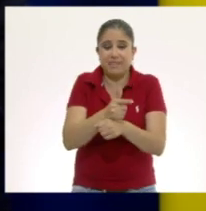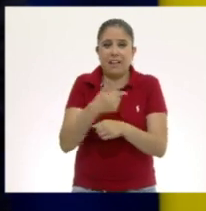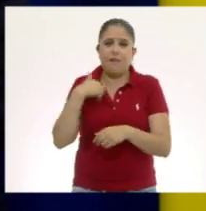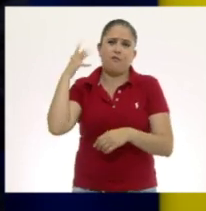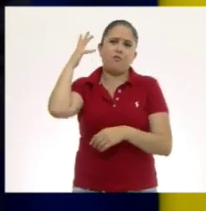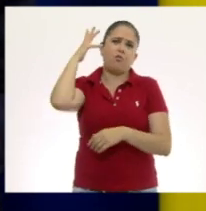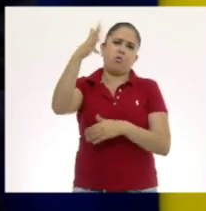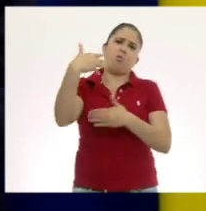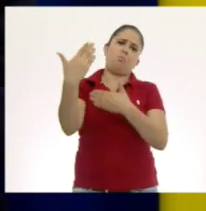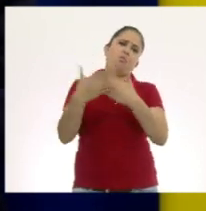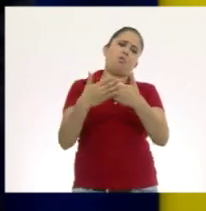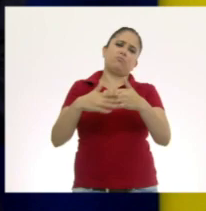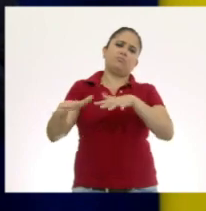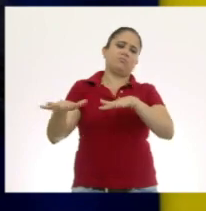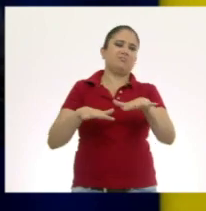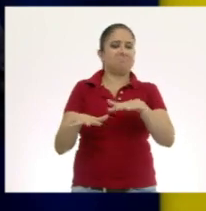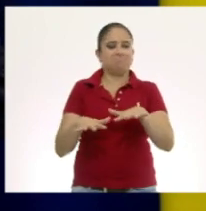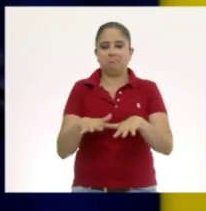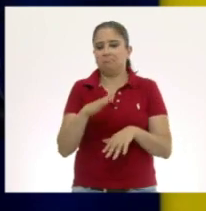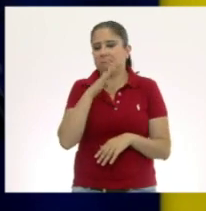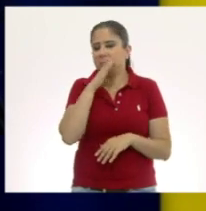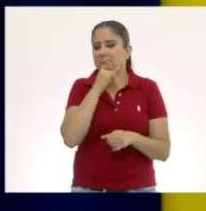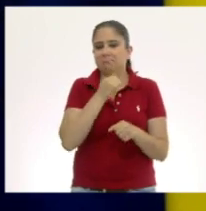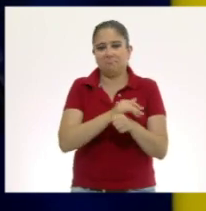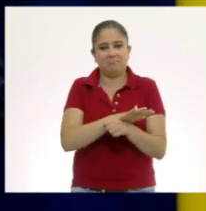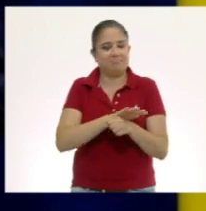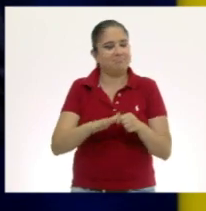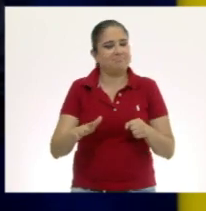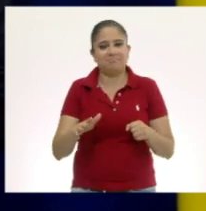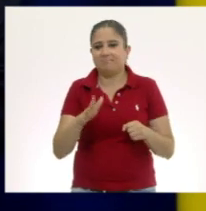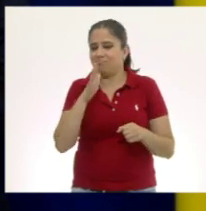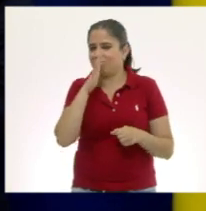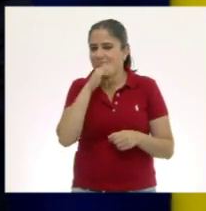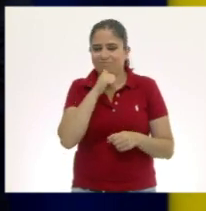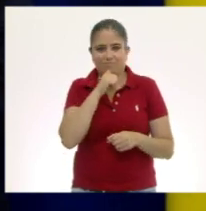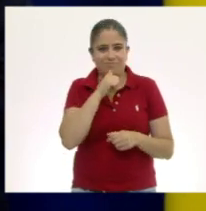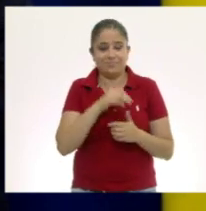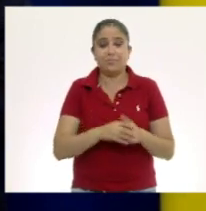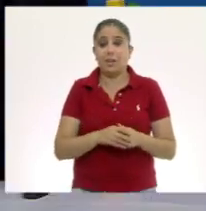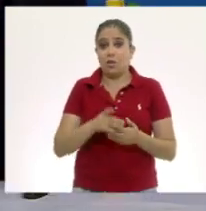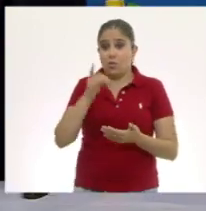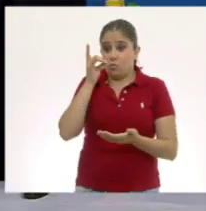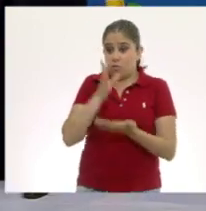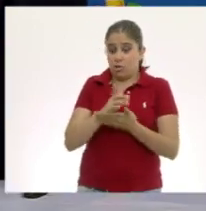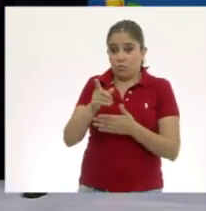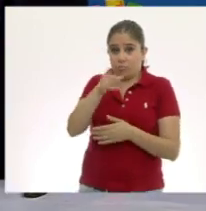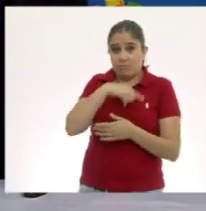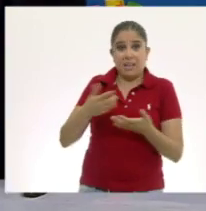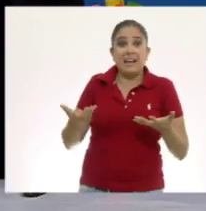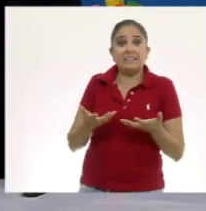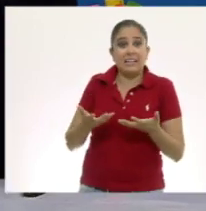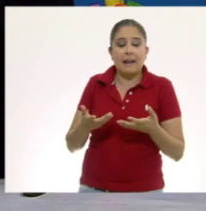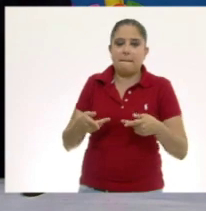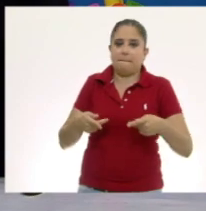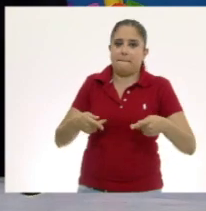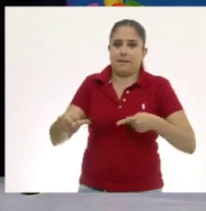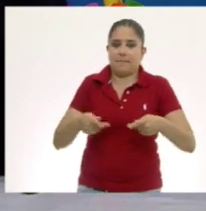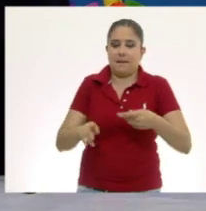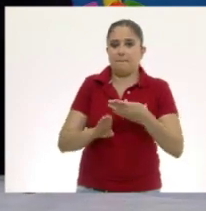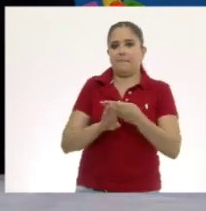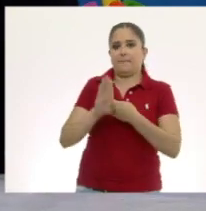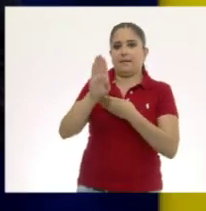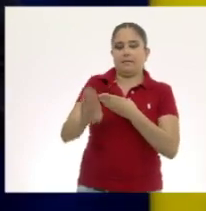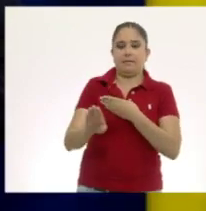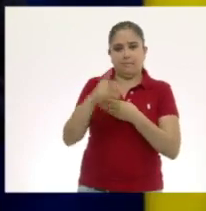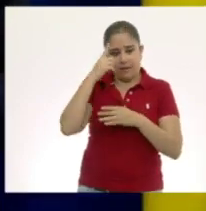predecir cuándo ni dónde va a ocurrir un temblor. O sea, lo único que podemos hacer entonces es prepararnos. Prevenir.